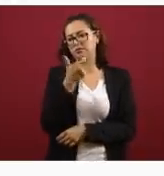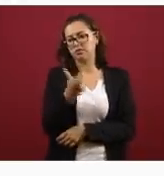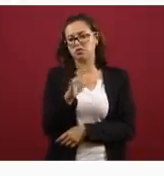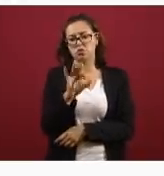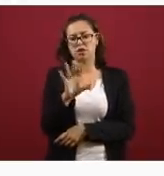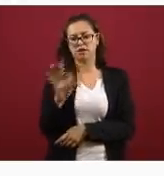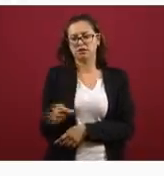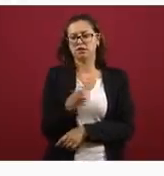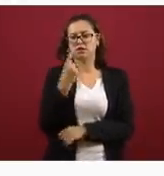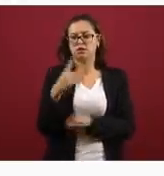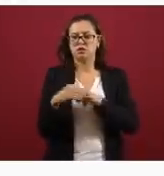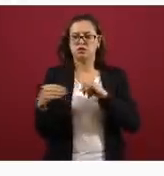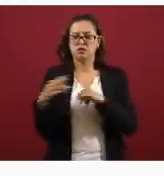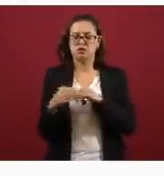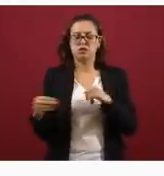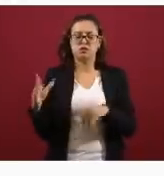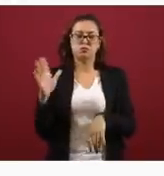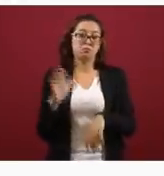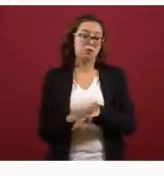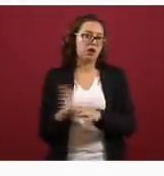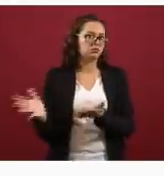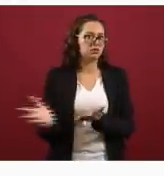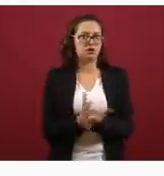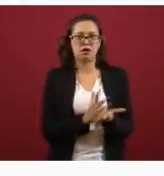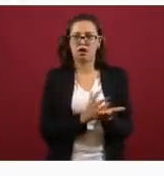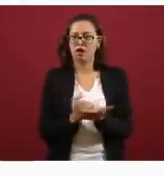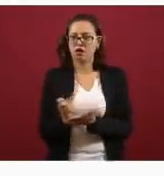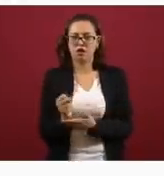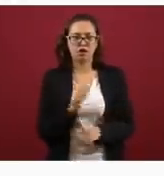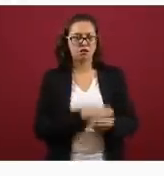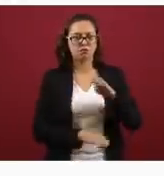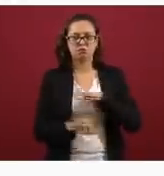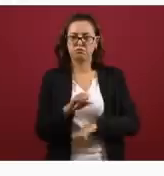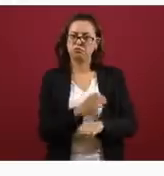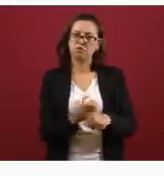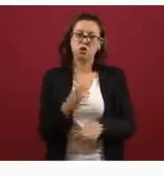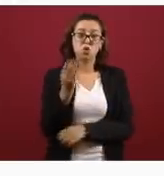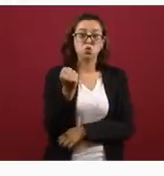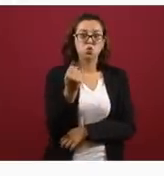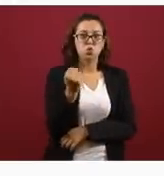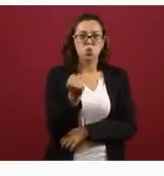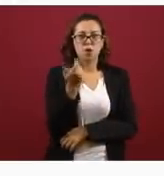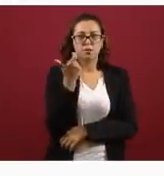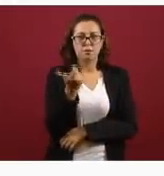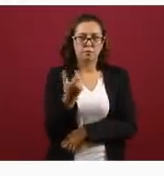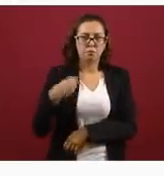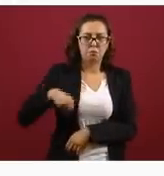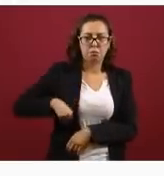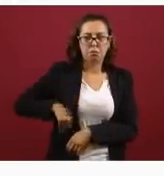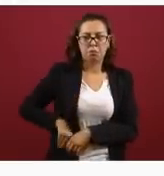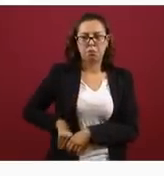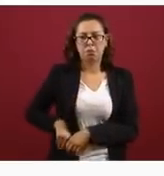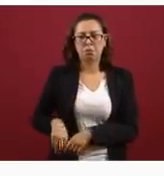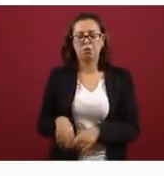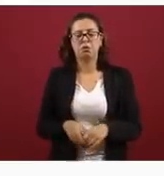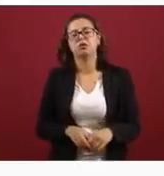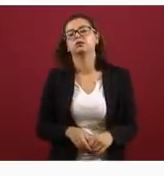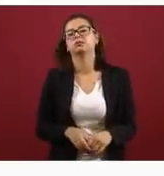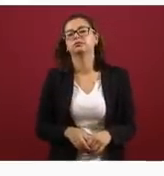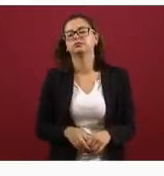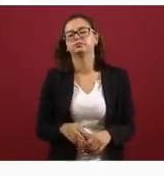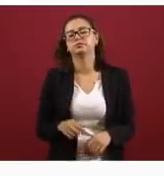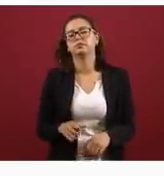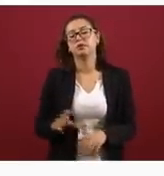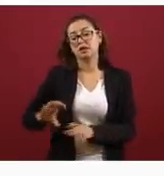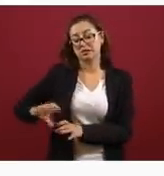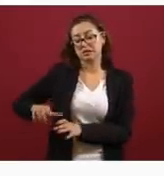centavos, con el margen más alto de 9 pesos con 5 centavos. mientras que los